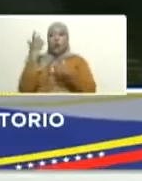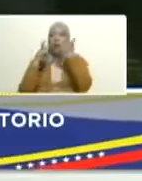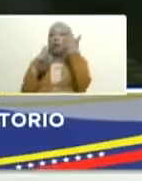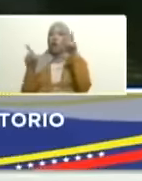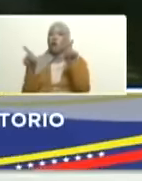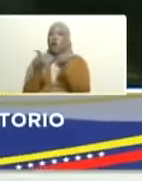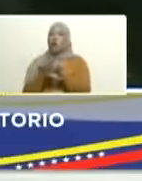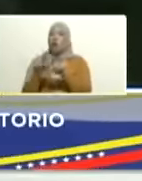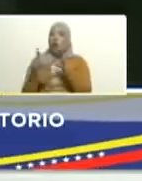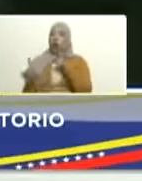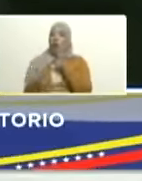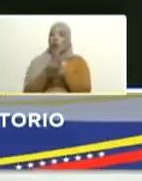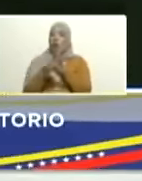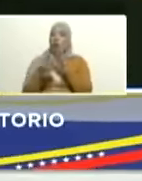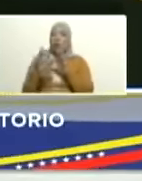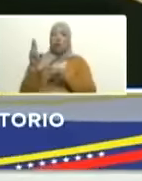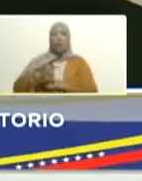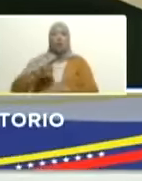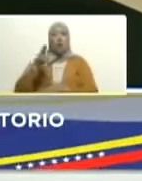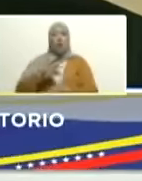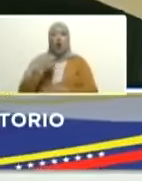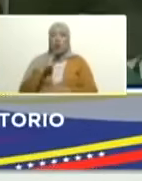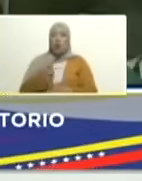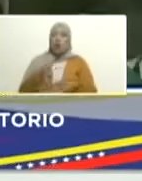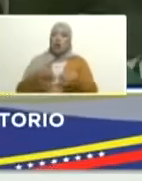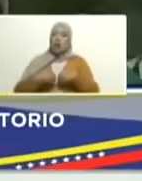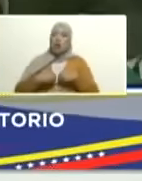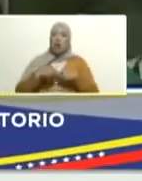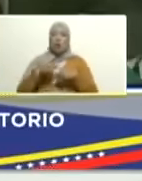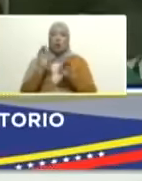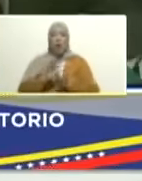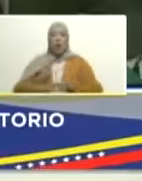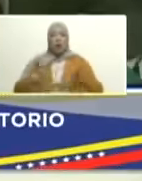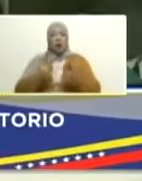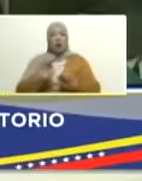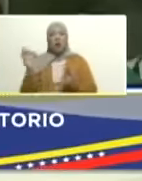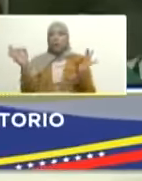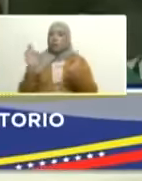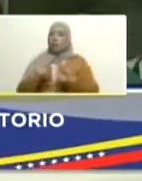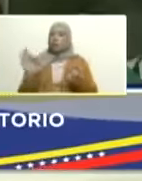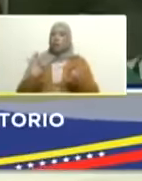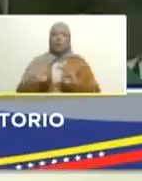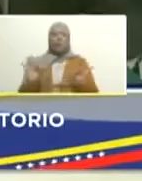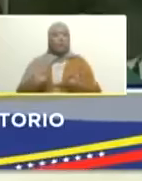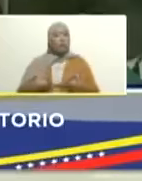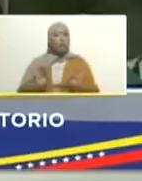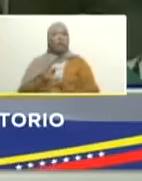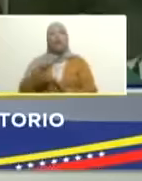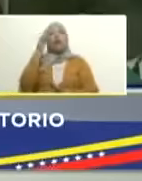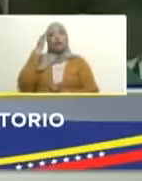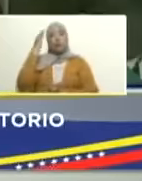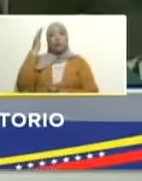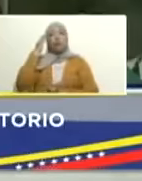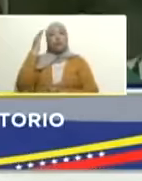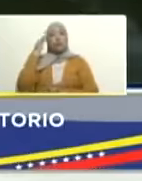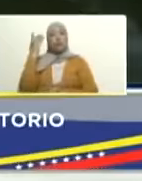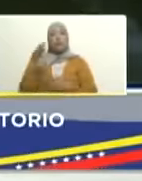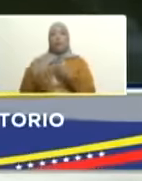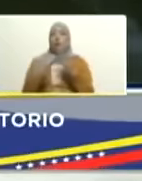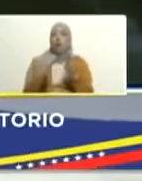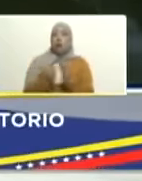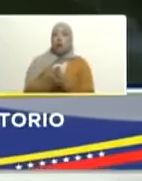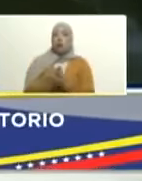de la Constitución y la ley, nunca, no hay nadie ni nada. Y ellos salían por aquí, salieron por